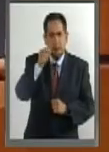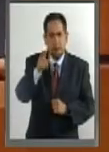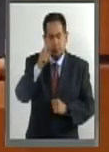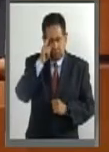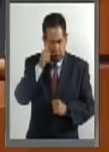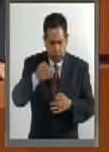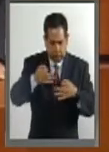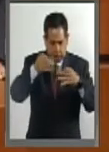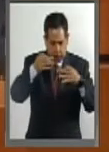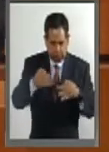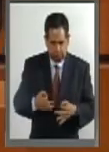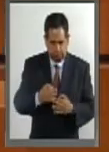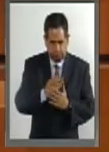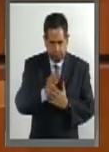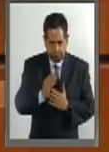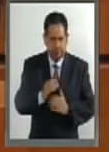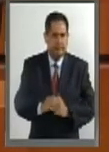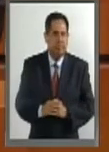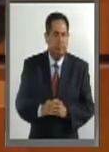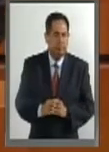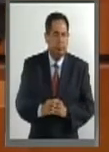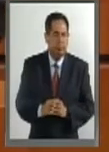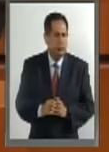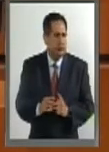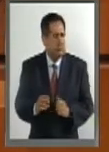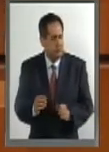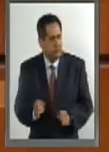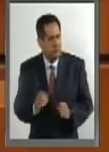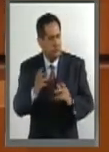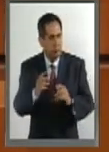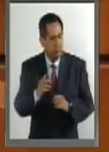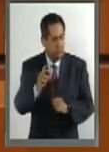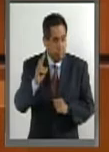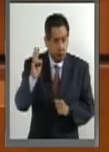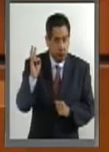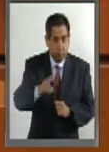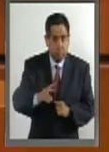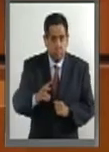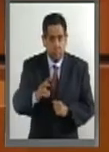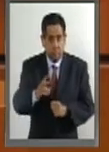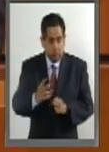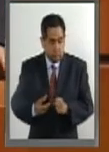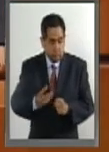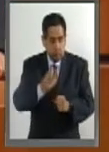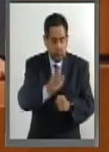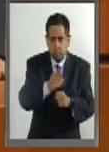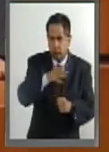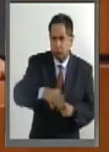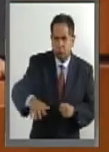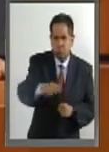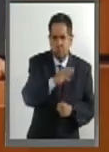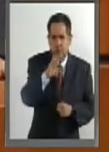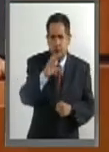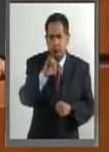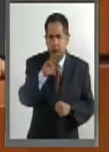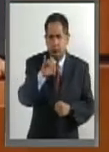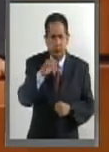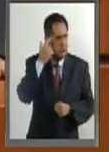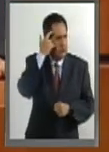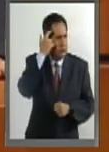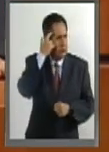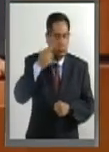formalidad. ¿Qué tanto se contribuye a la cultura cívica de una nación, de un